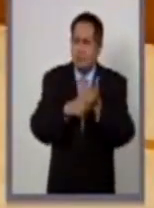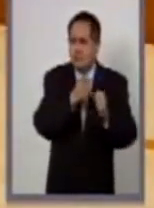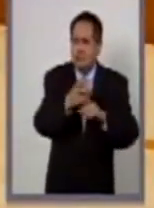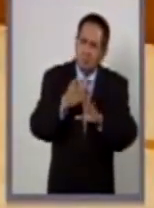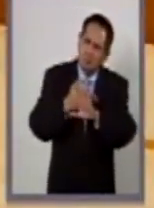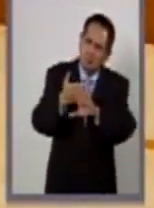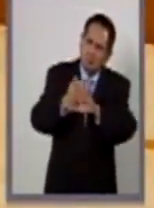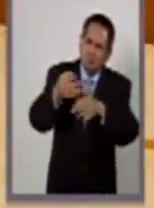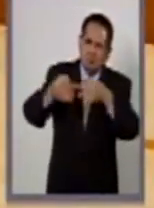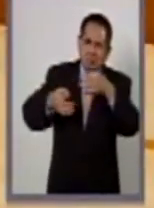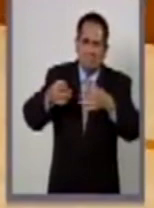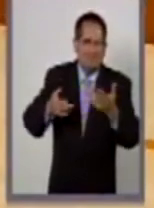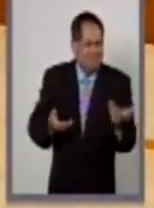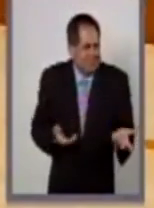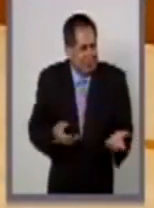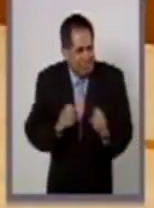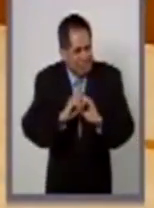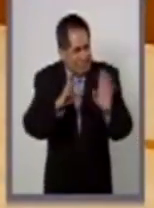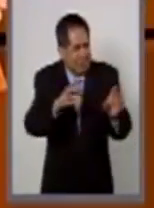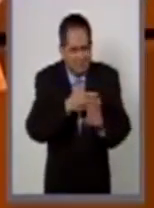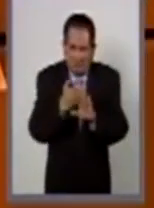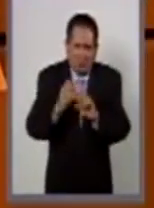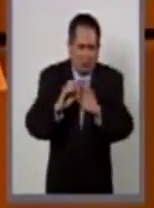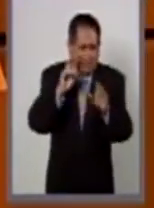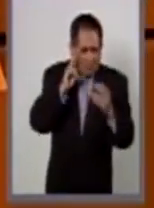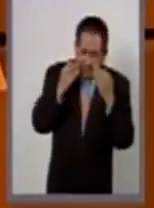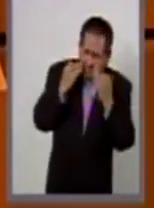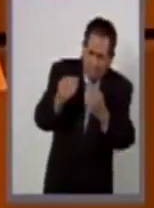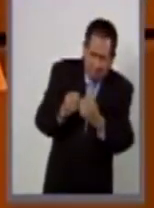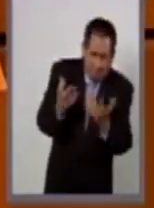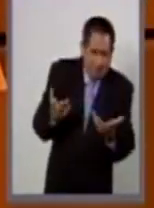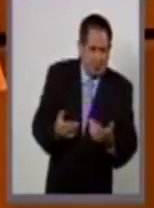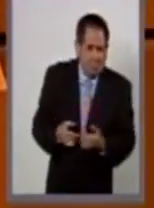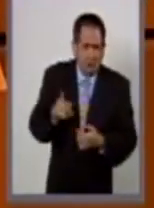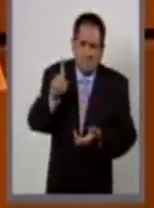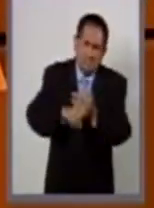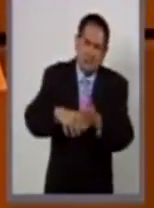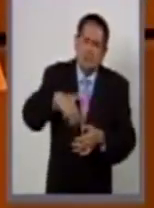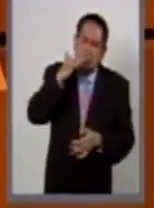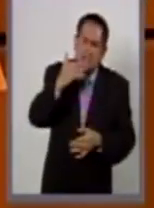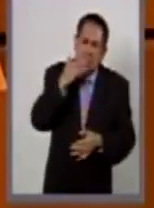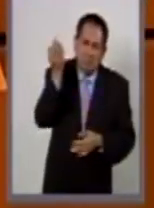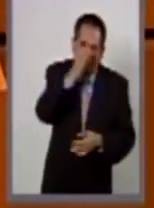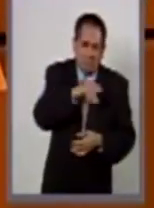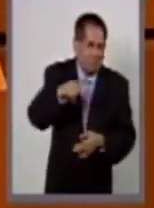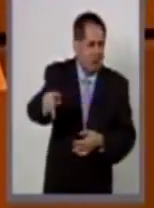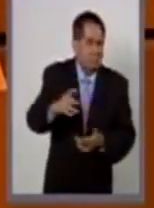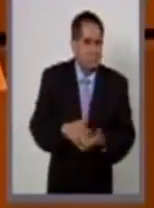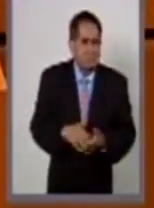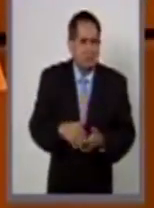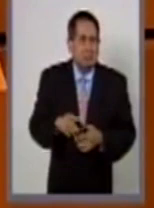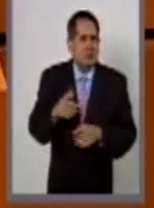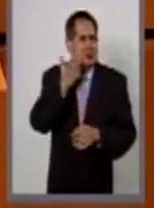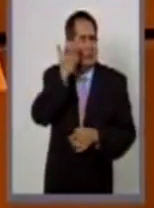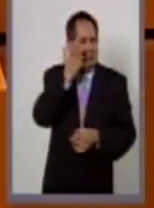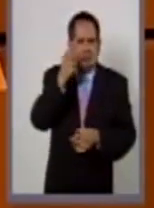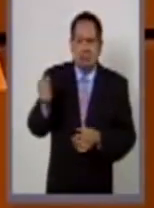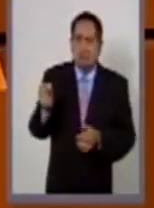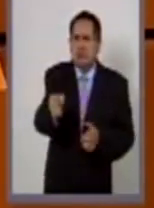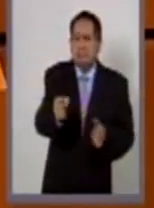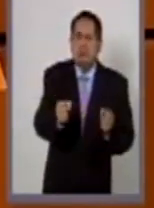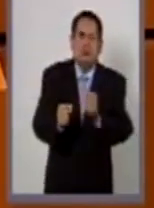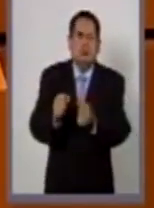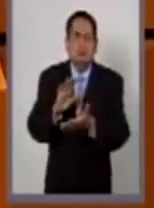críticas a los tribunales. ¿Cómo va? No va a haber. Son espurios, son elegidos en